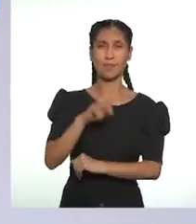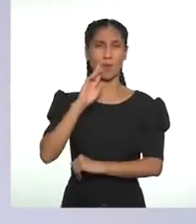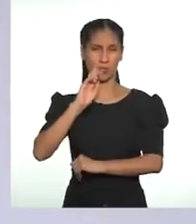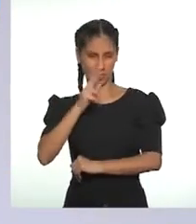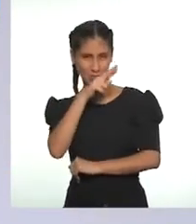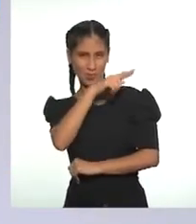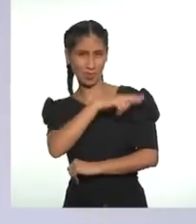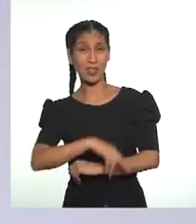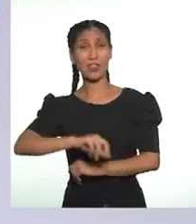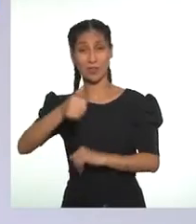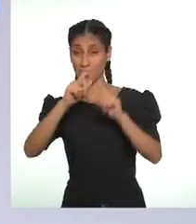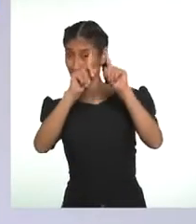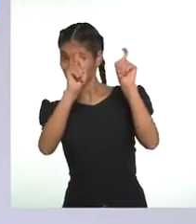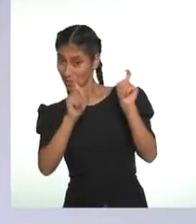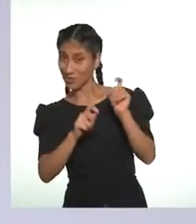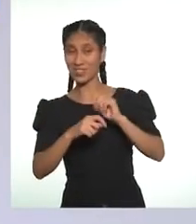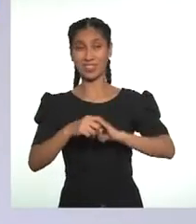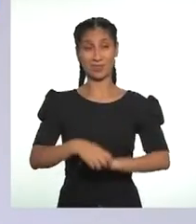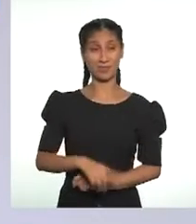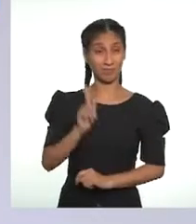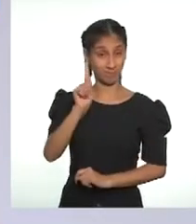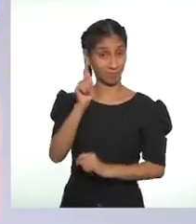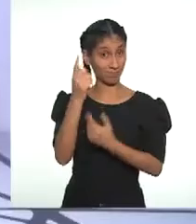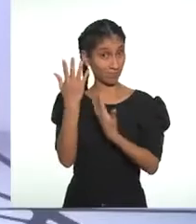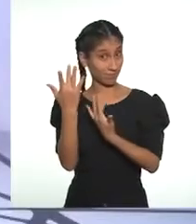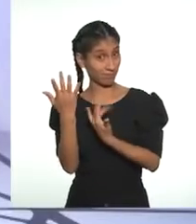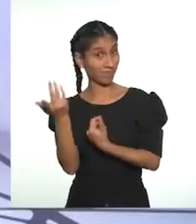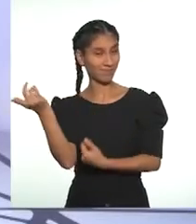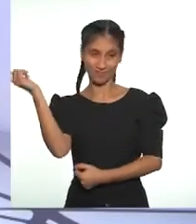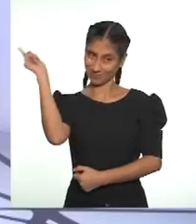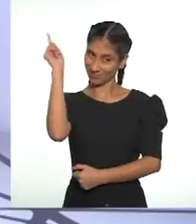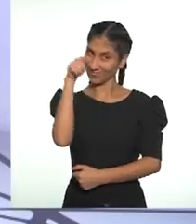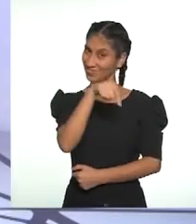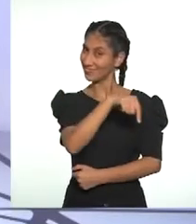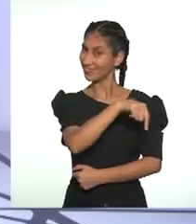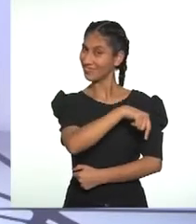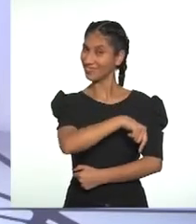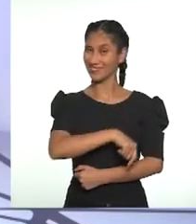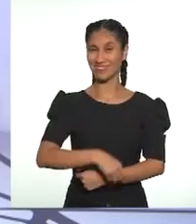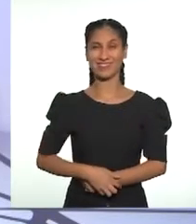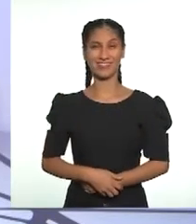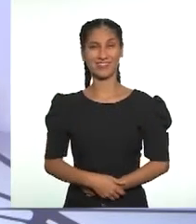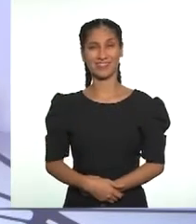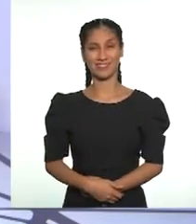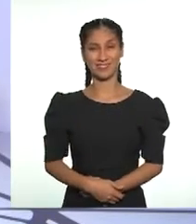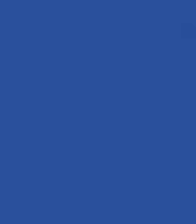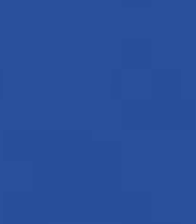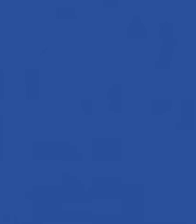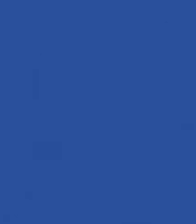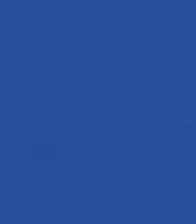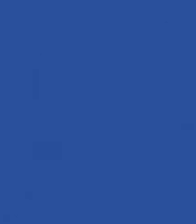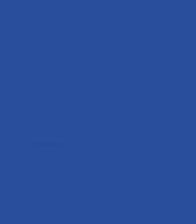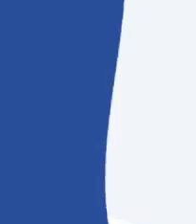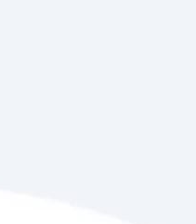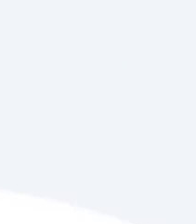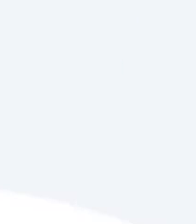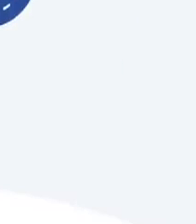al regresar responderemos esa y otras preguntas. No se vayan porque ya regresamos.